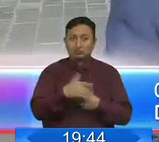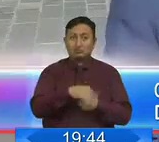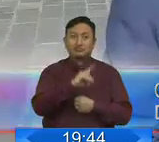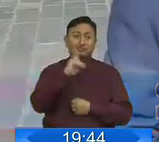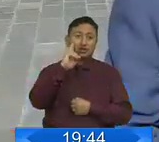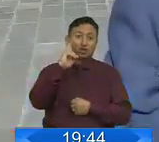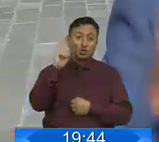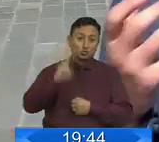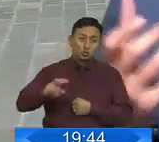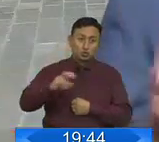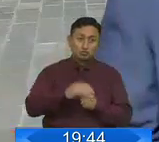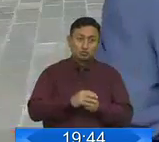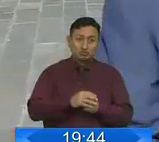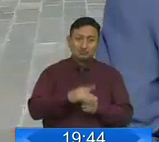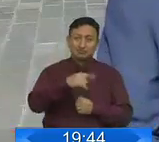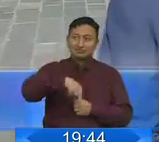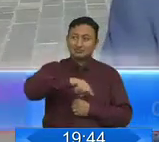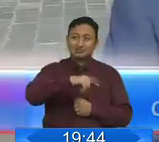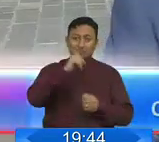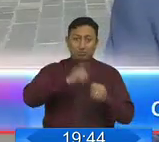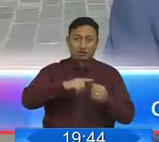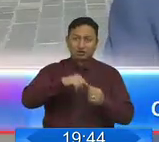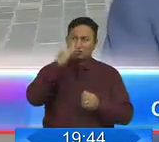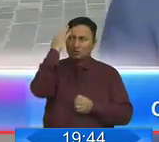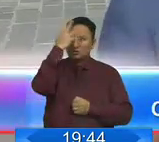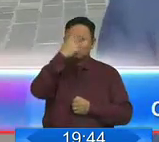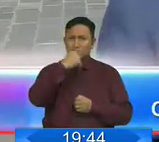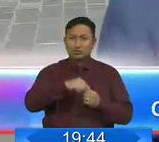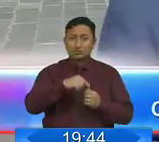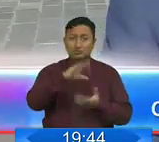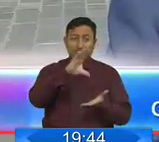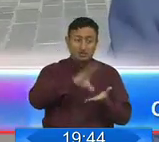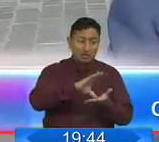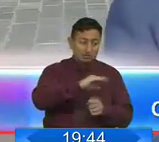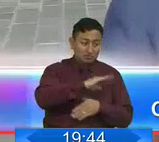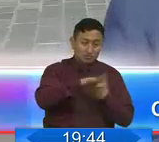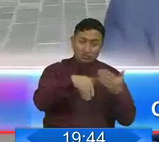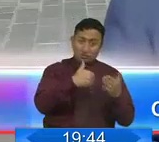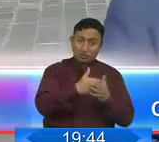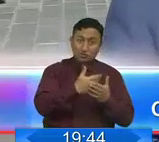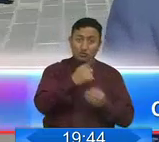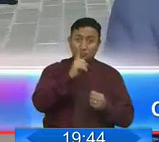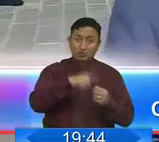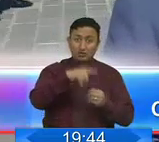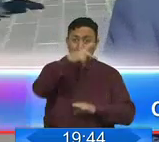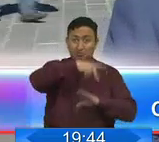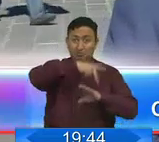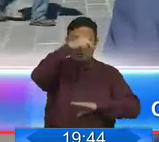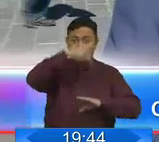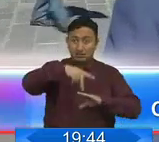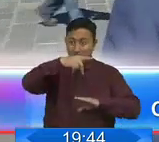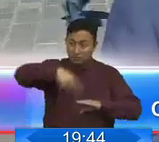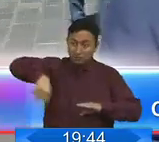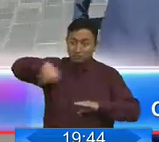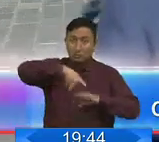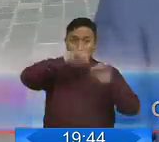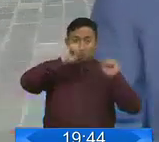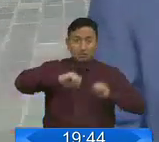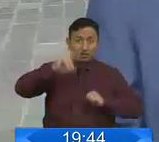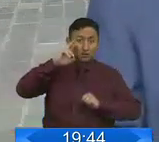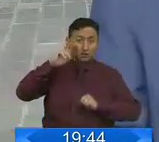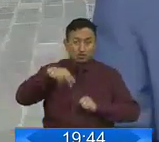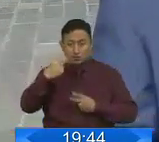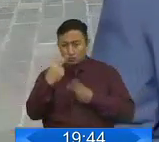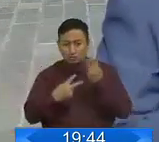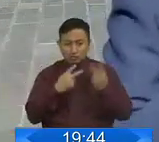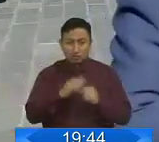con las maravillas que tenemos, no solo en el centro histórico, sino en toda la provincia, en las parroquias, en los diferentes cantones y